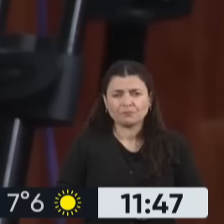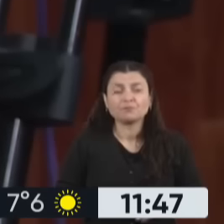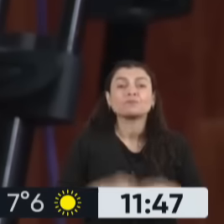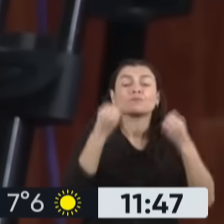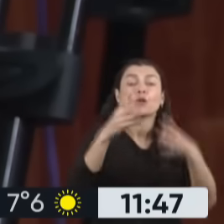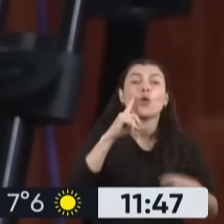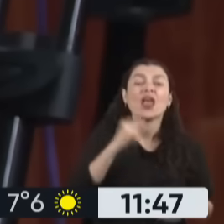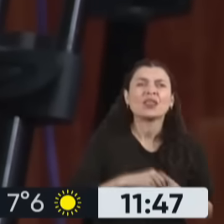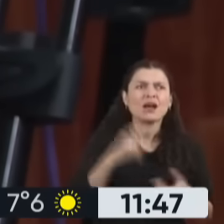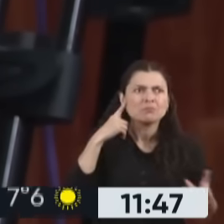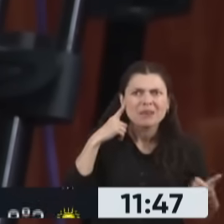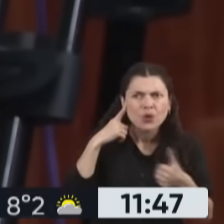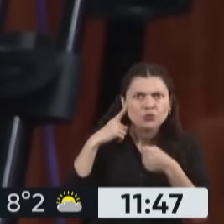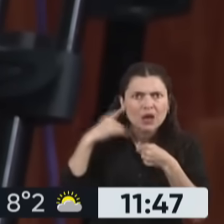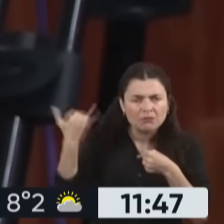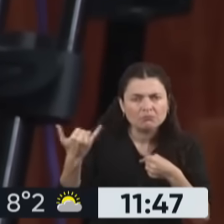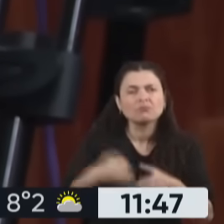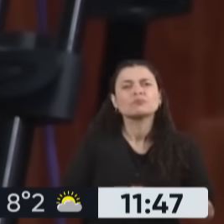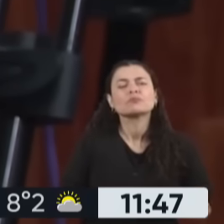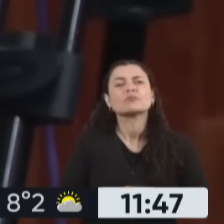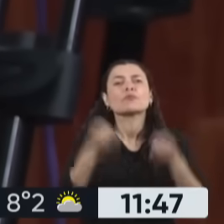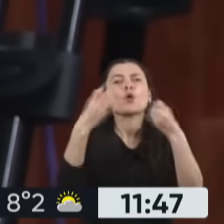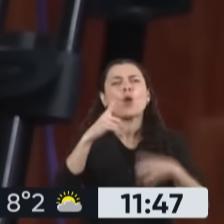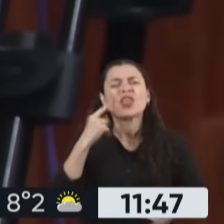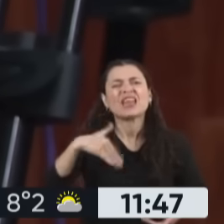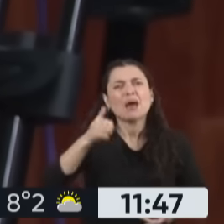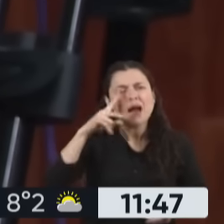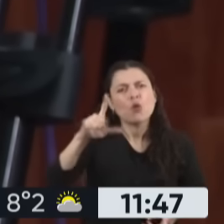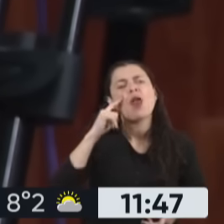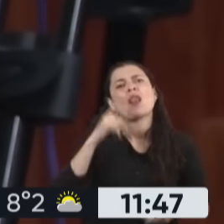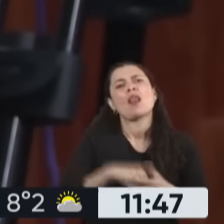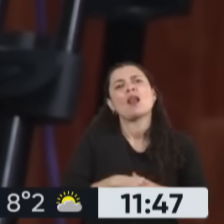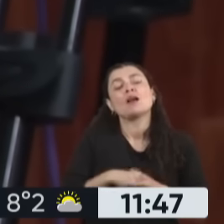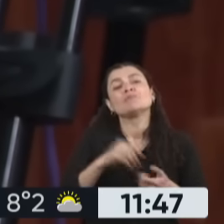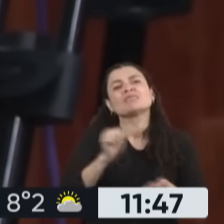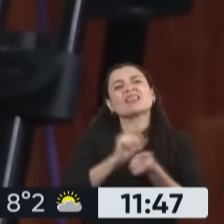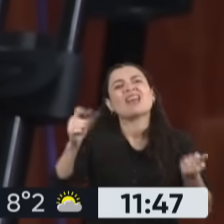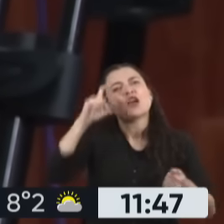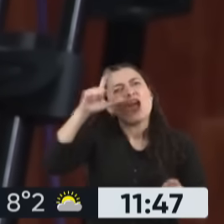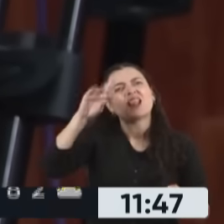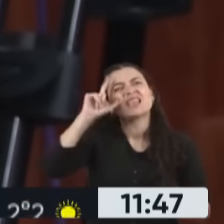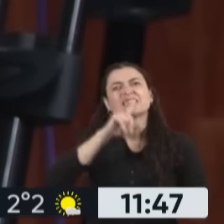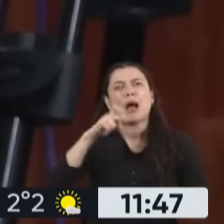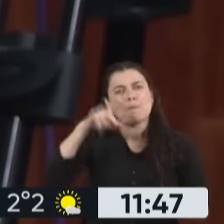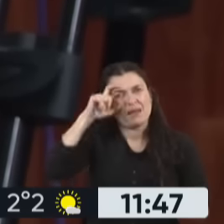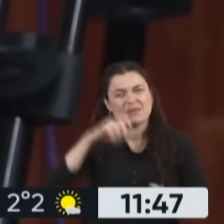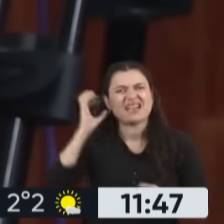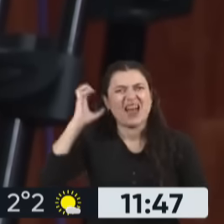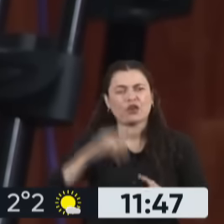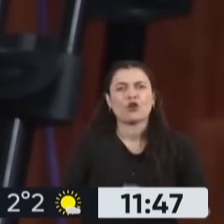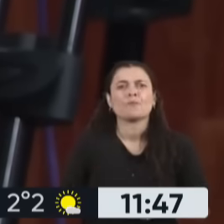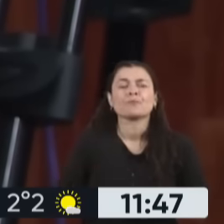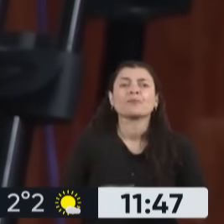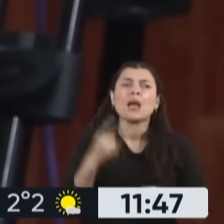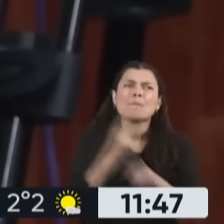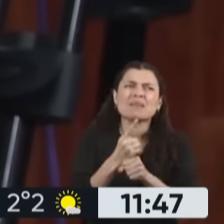Buenos días. ¿Se escucha ahí? Sí. Buenos días, Manuel. Jonathan Eguier para El Destape. A ver, algunas cuestiones.